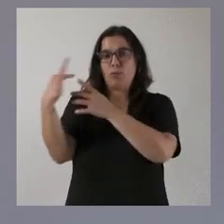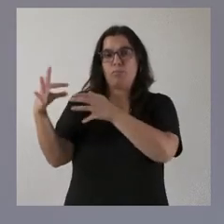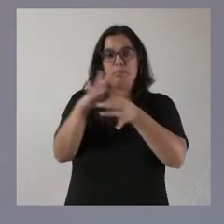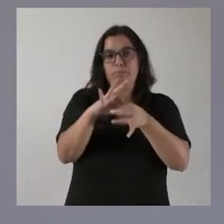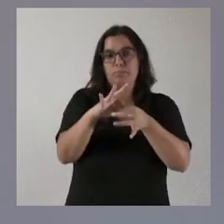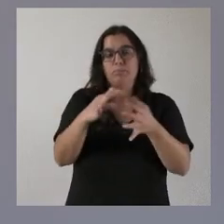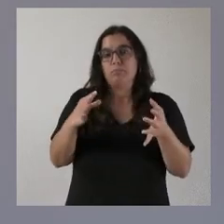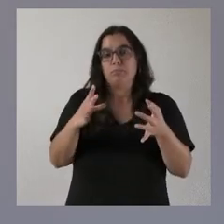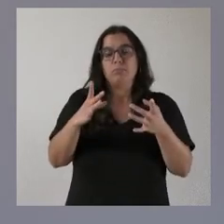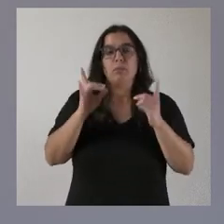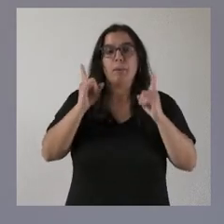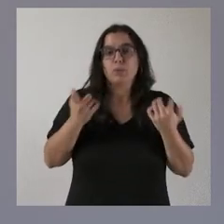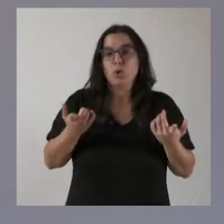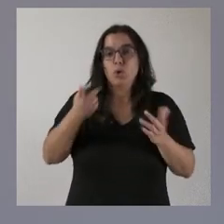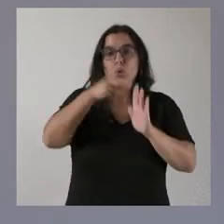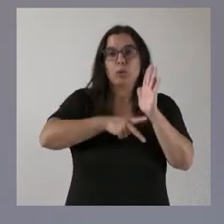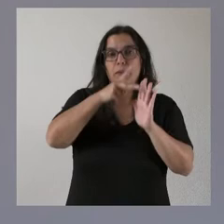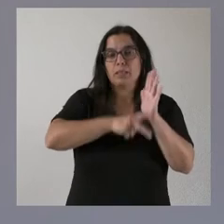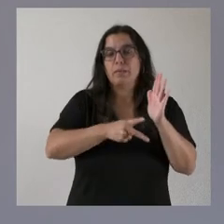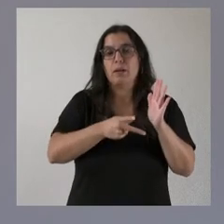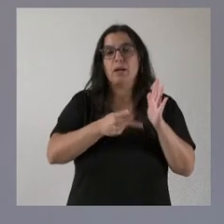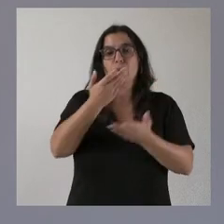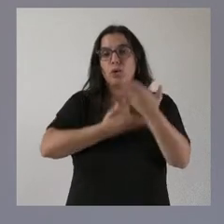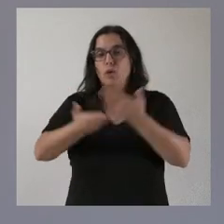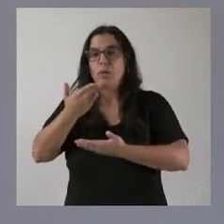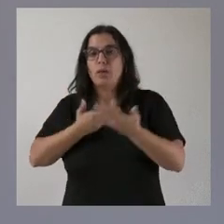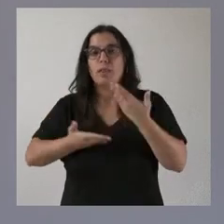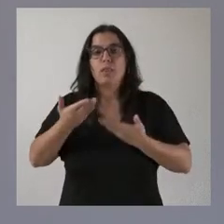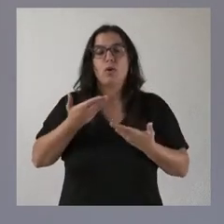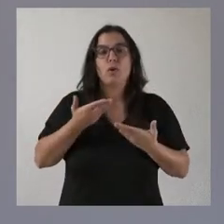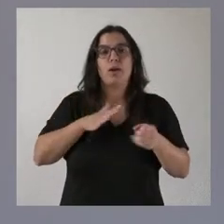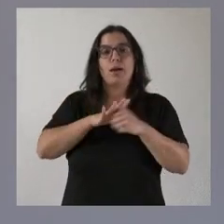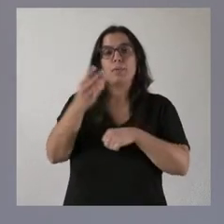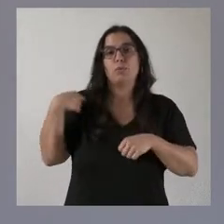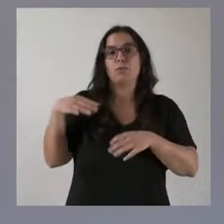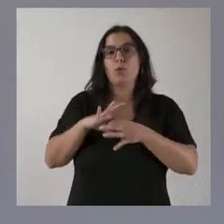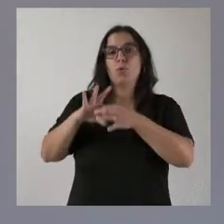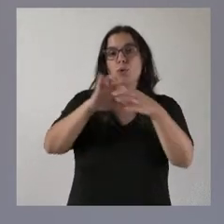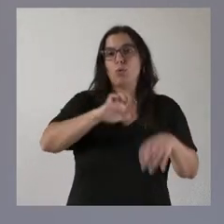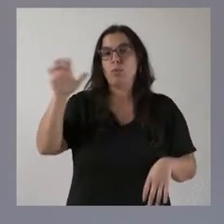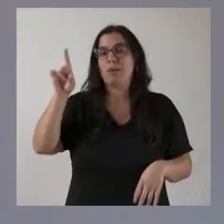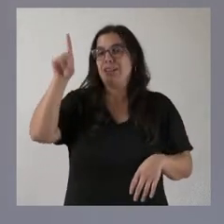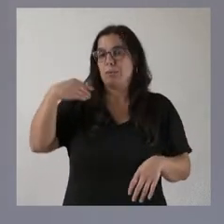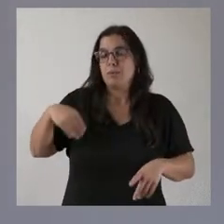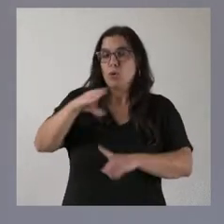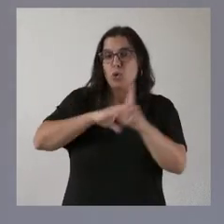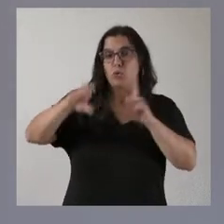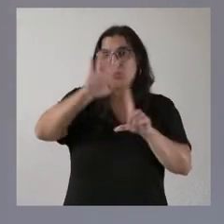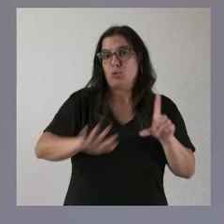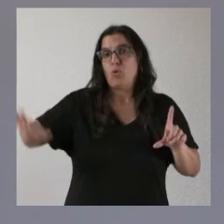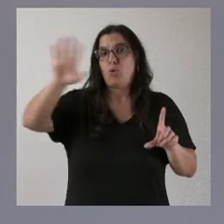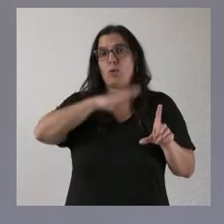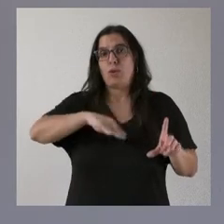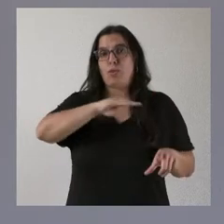a las previsiones normativas y la colaboración en el ámbito de la Unión Europea y del propio contexto nacional En